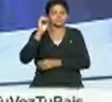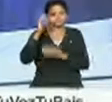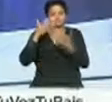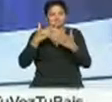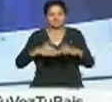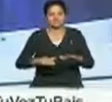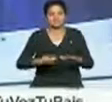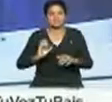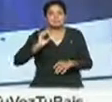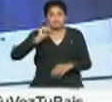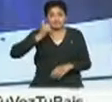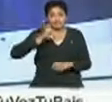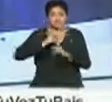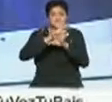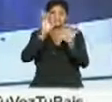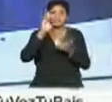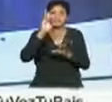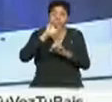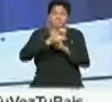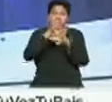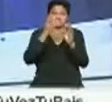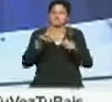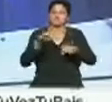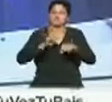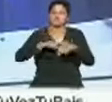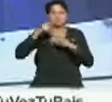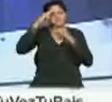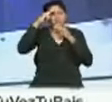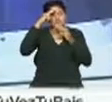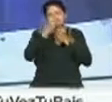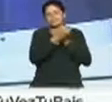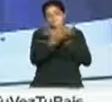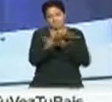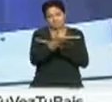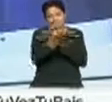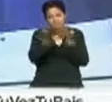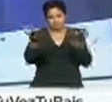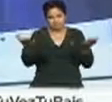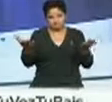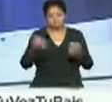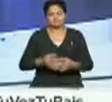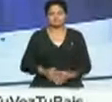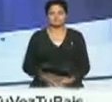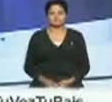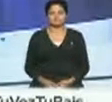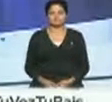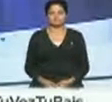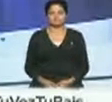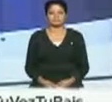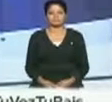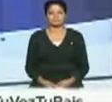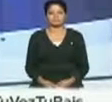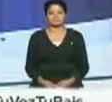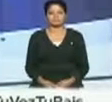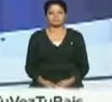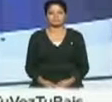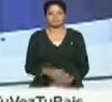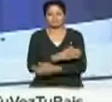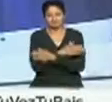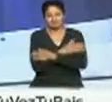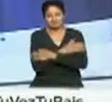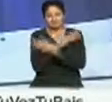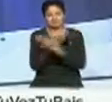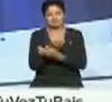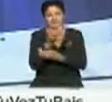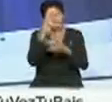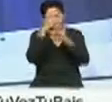Les recordamos que el día de mañana a las 7 de la mañana tendremos más información para ustedes con Carolina Díaz en la emisión matutina. Un abrazo para todos